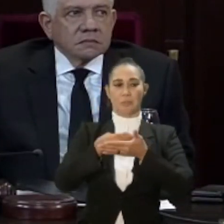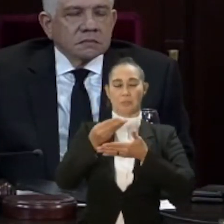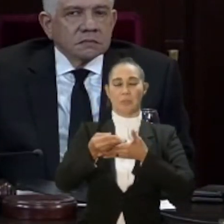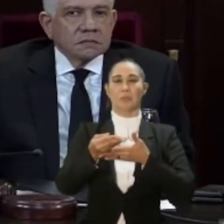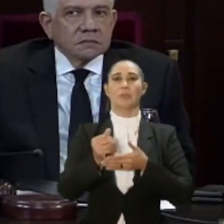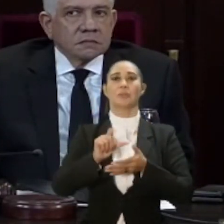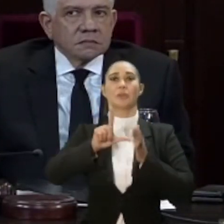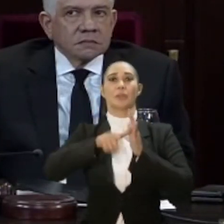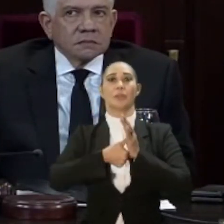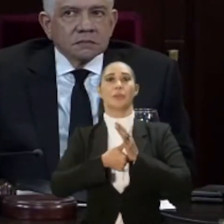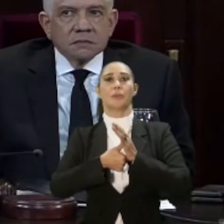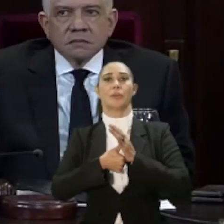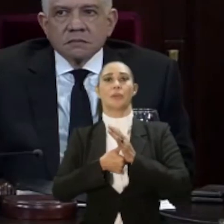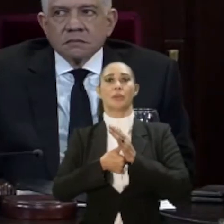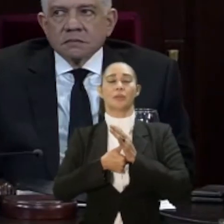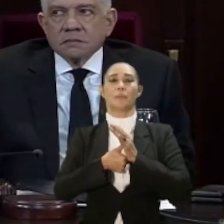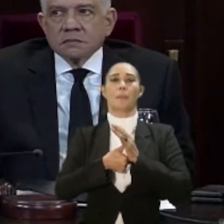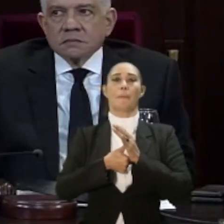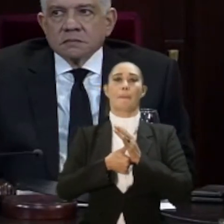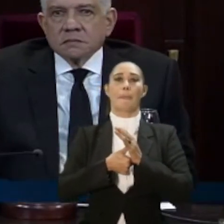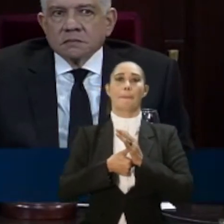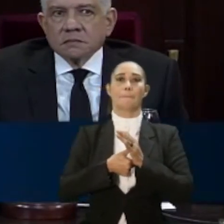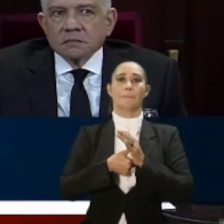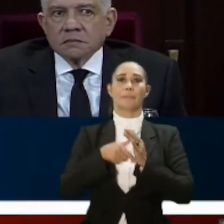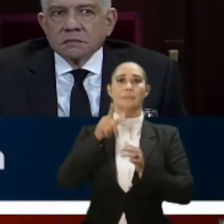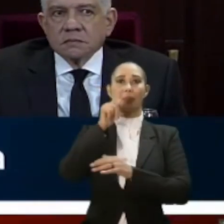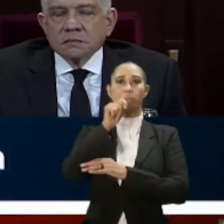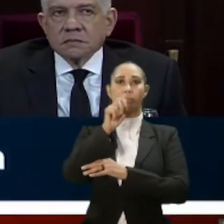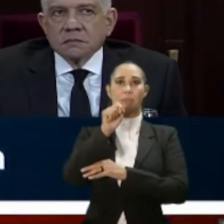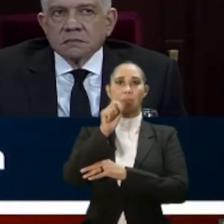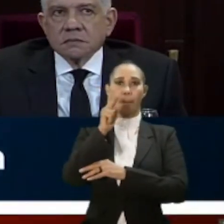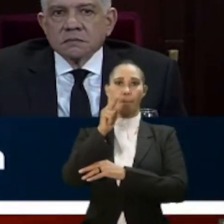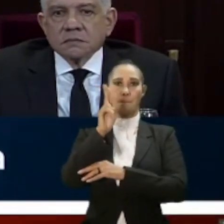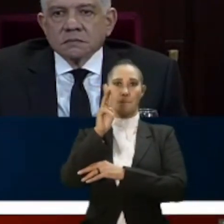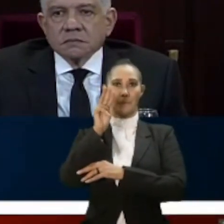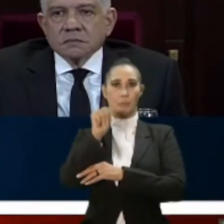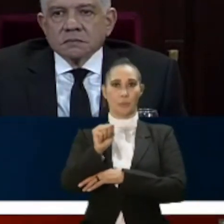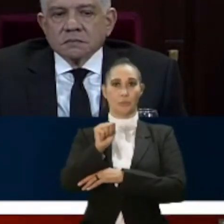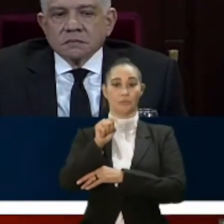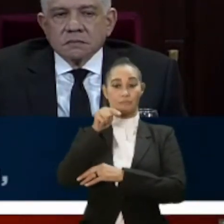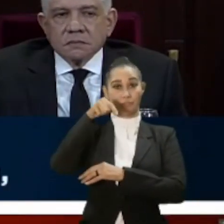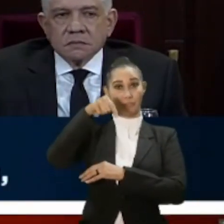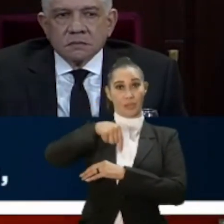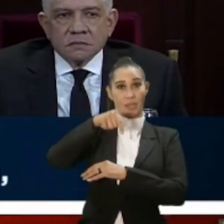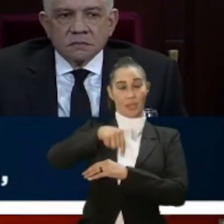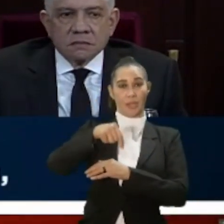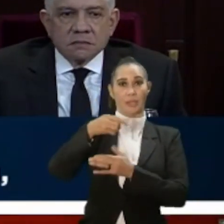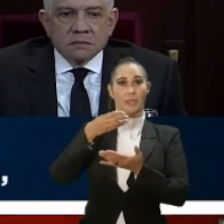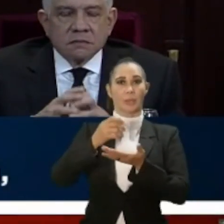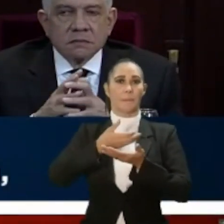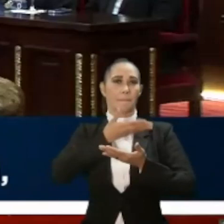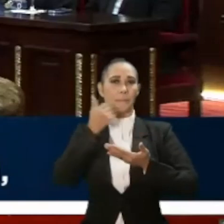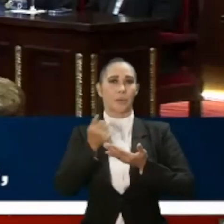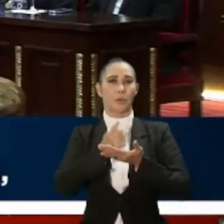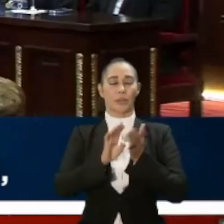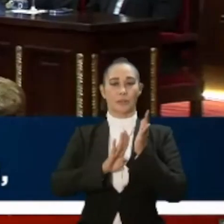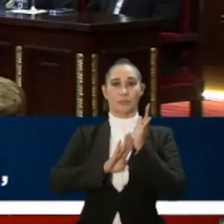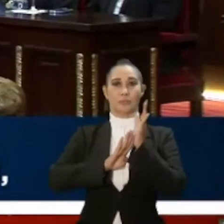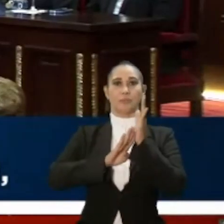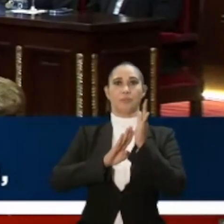luego de que la agencia de riesgo Standard & Poor's mejorara nuestra calificación crediticia, elevándola